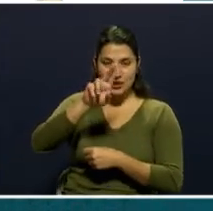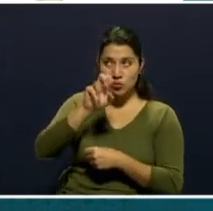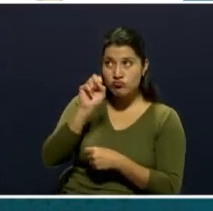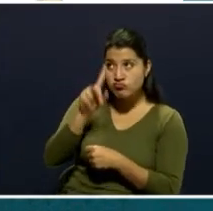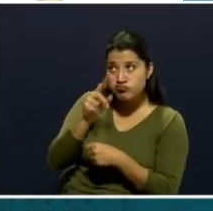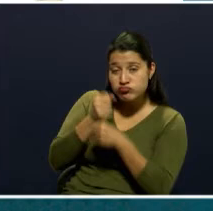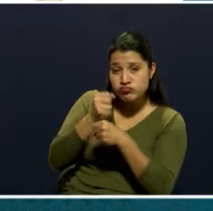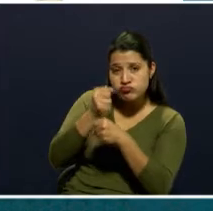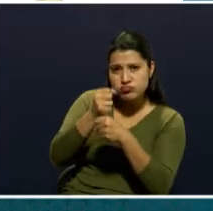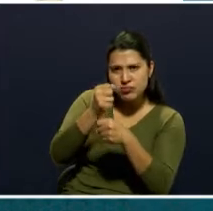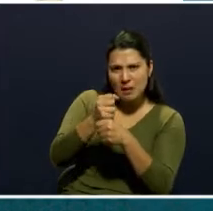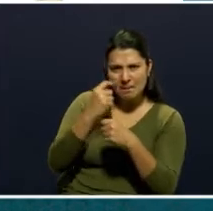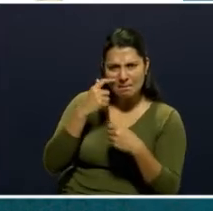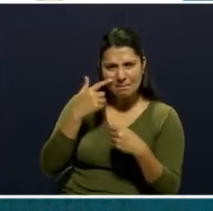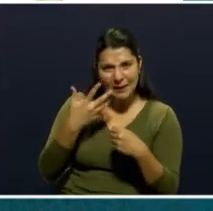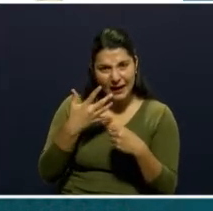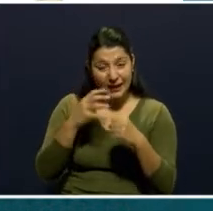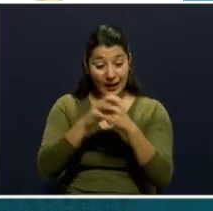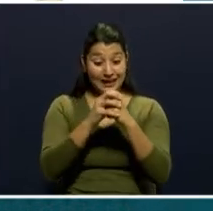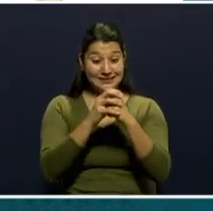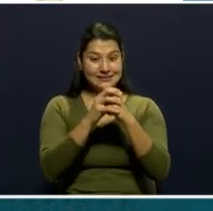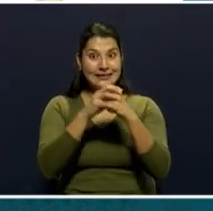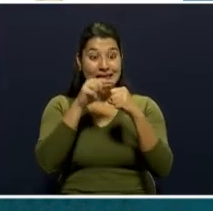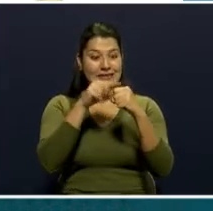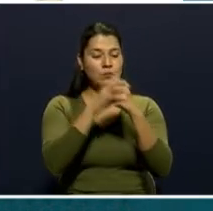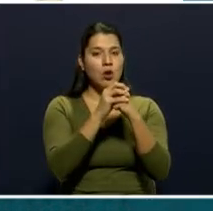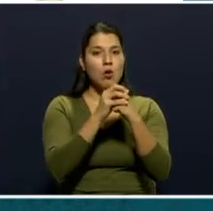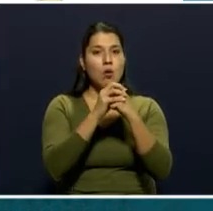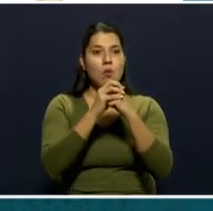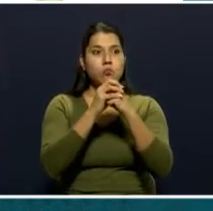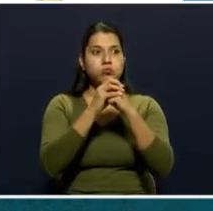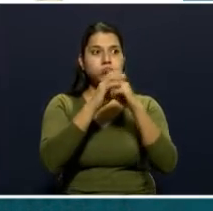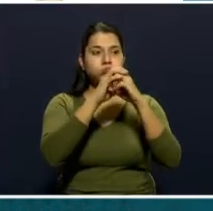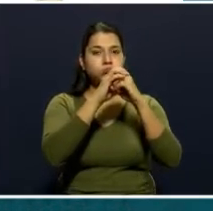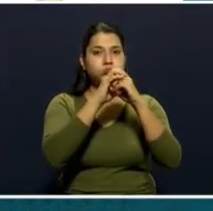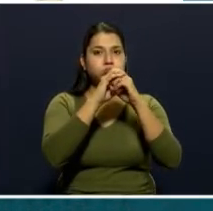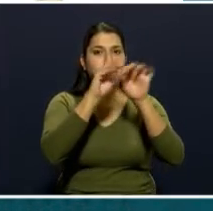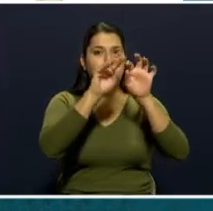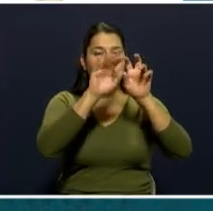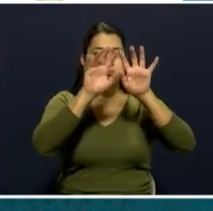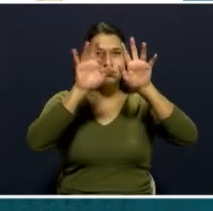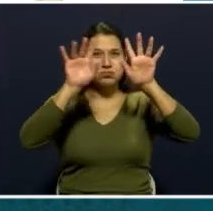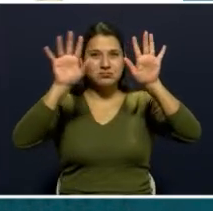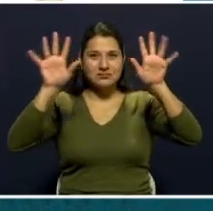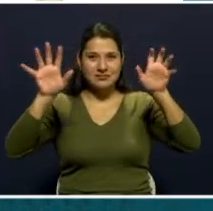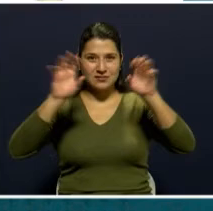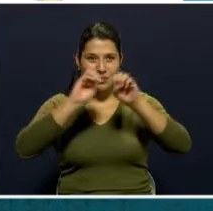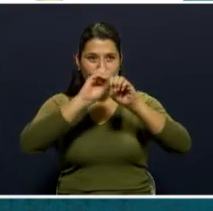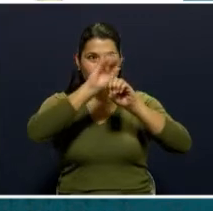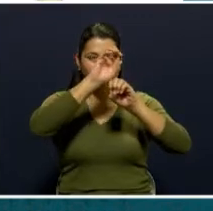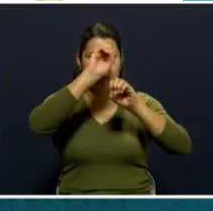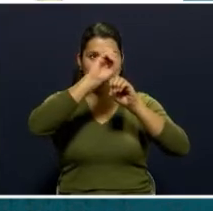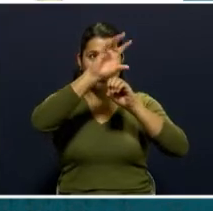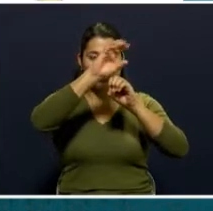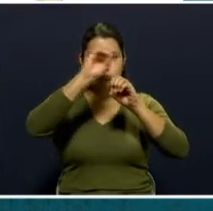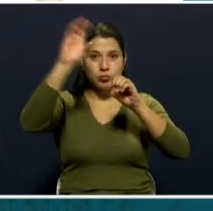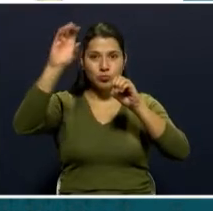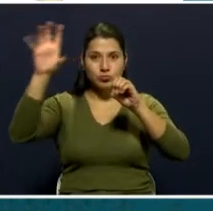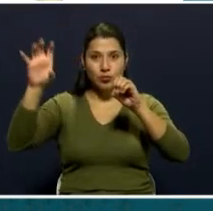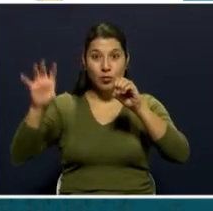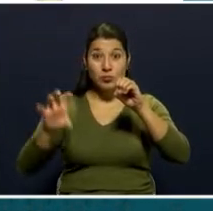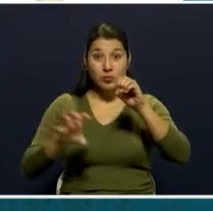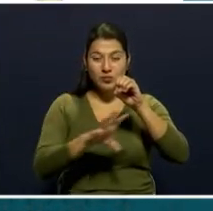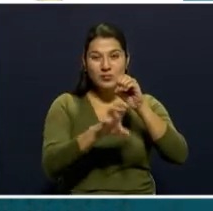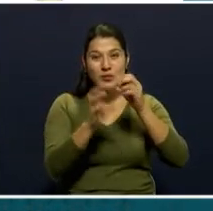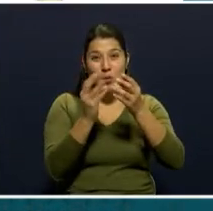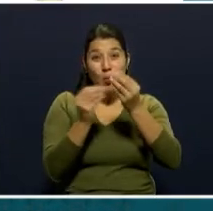poderse replicar, para poder hacer copias de sí mismo y así continuar replicándose, y así nos va infectando. Entonces,